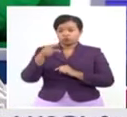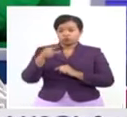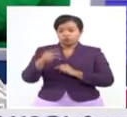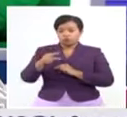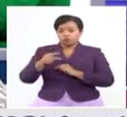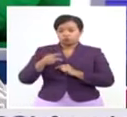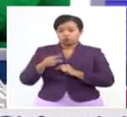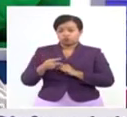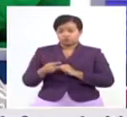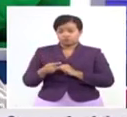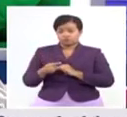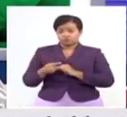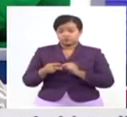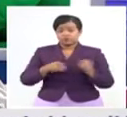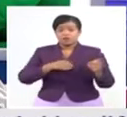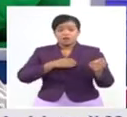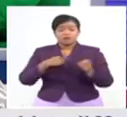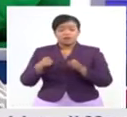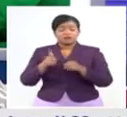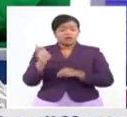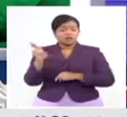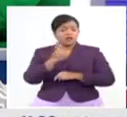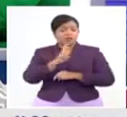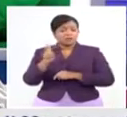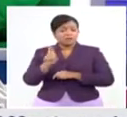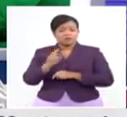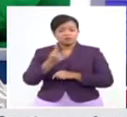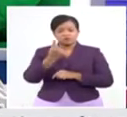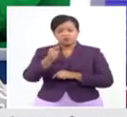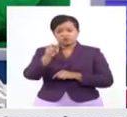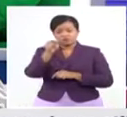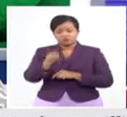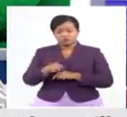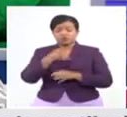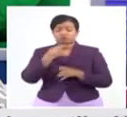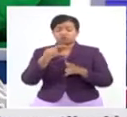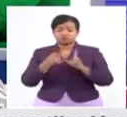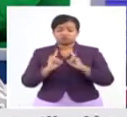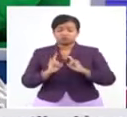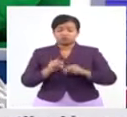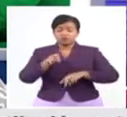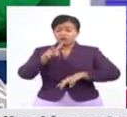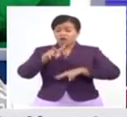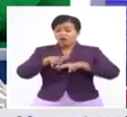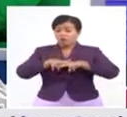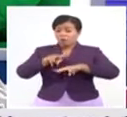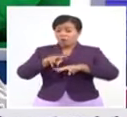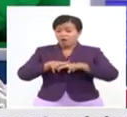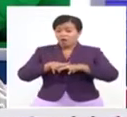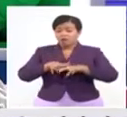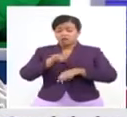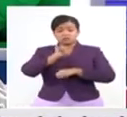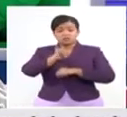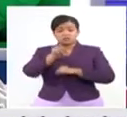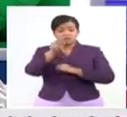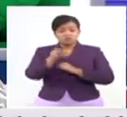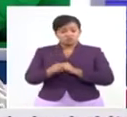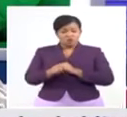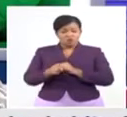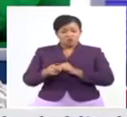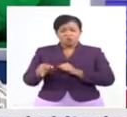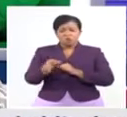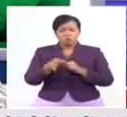del municipio de Remedio fallece una persona. En La Habana, las 6 personas que fallecen, 2